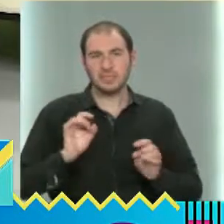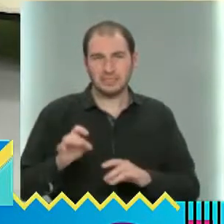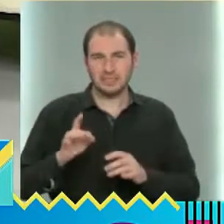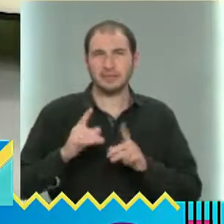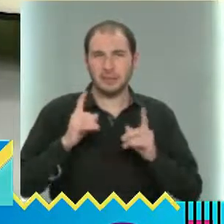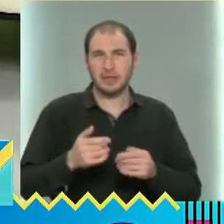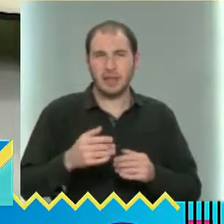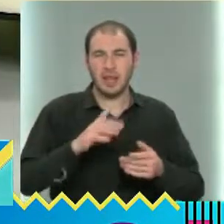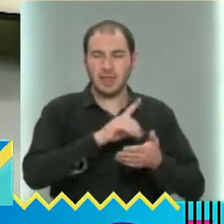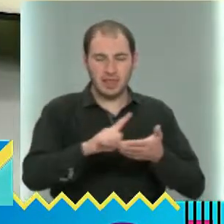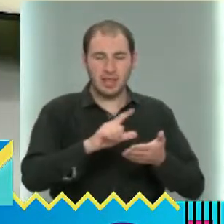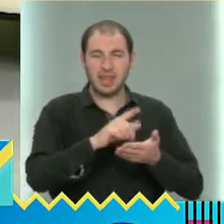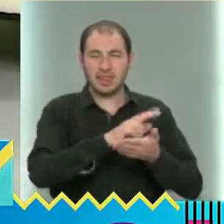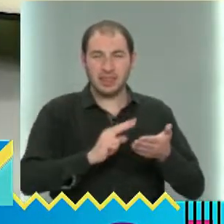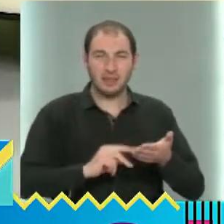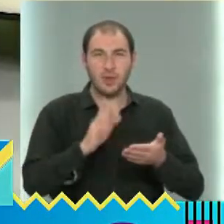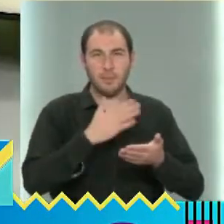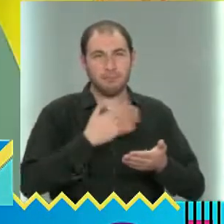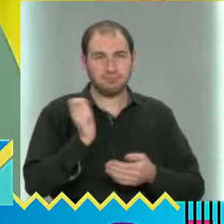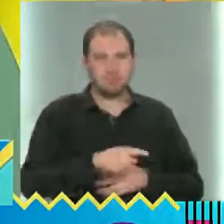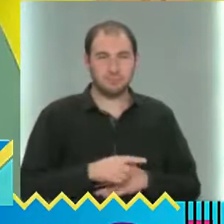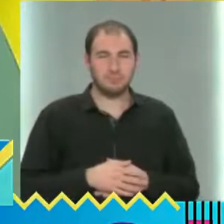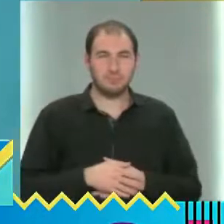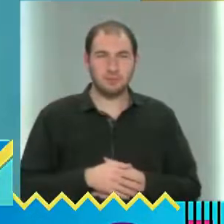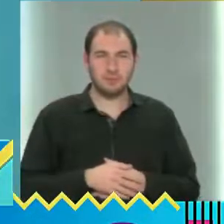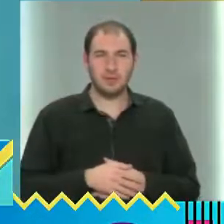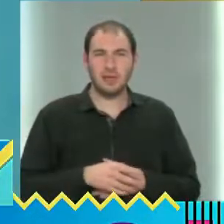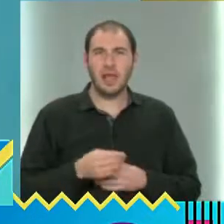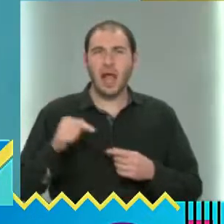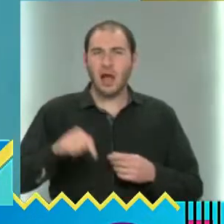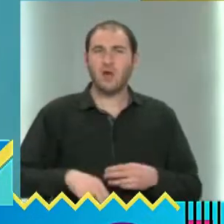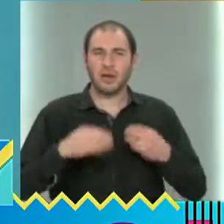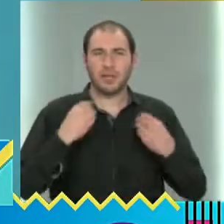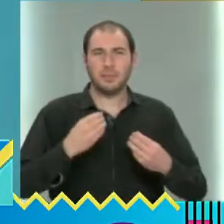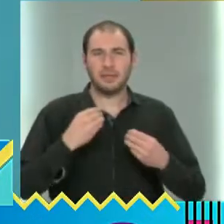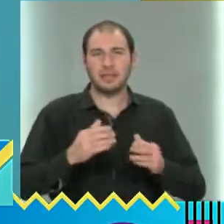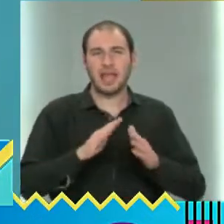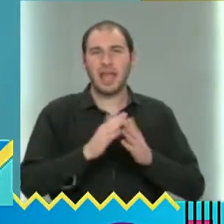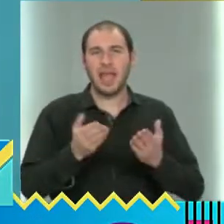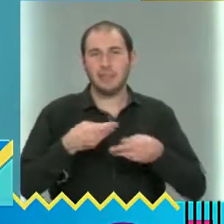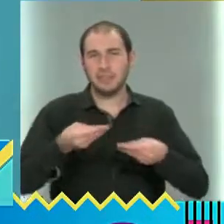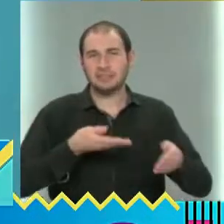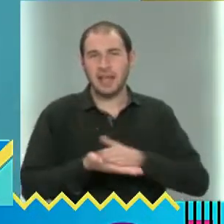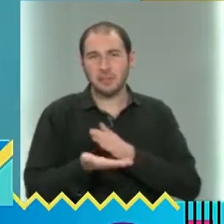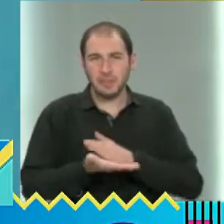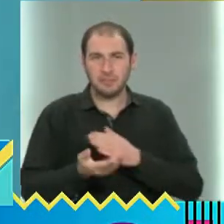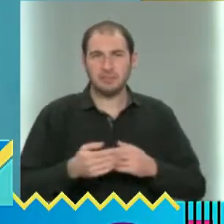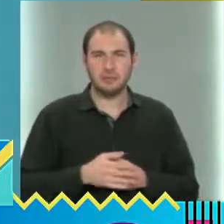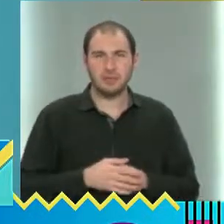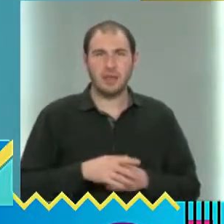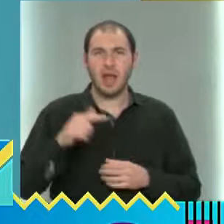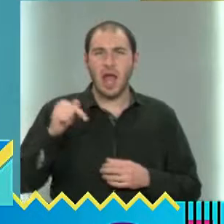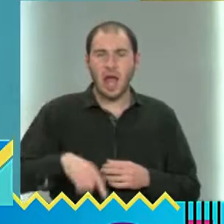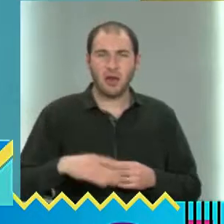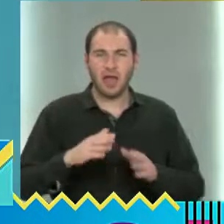crítico hacia la propia literatura en sí misma. Bien, ¿y cuál es la realidad hoy de las editoriales, ya que nos metimos en esto del mercado? Bien. ¿Cuál es la